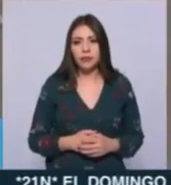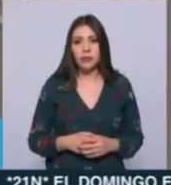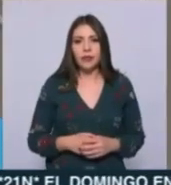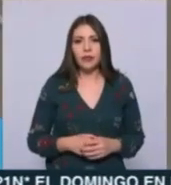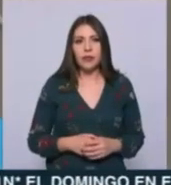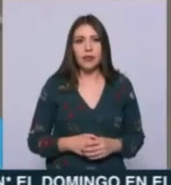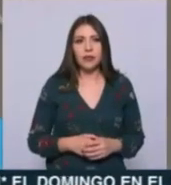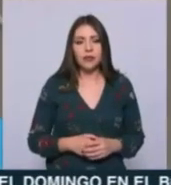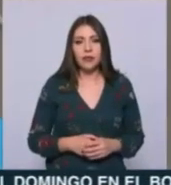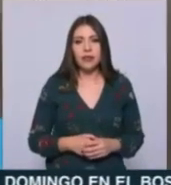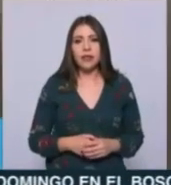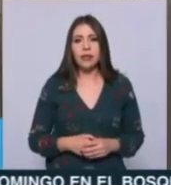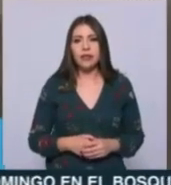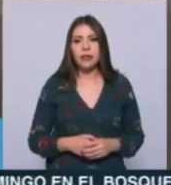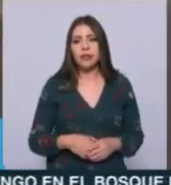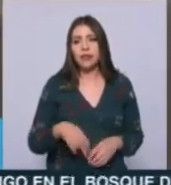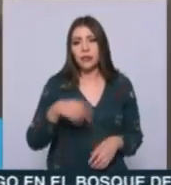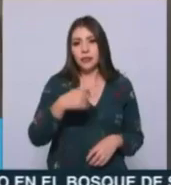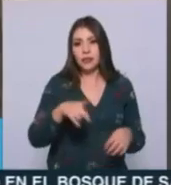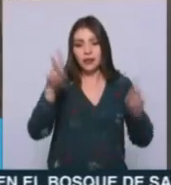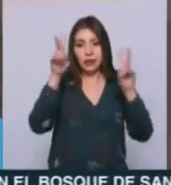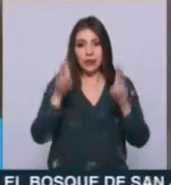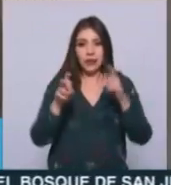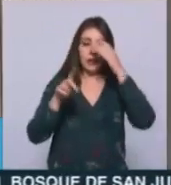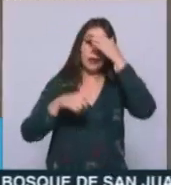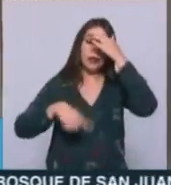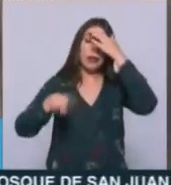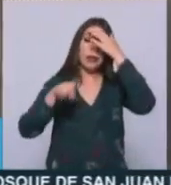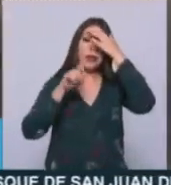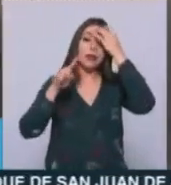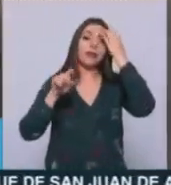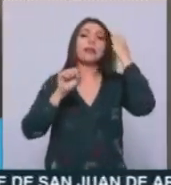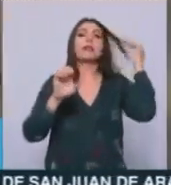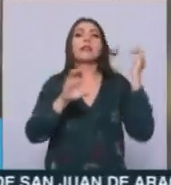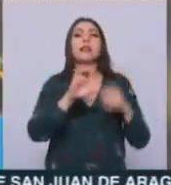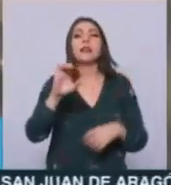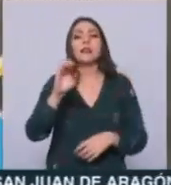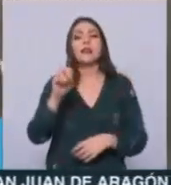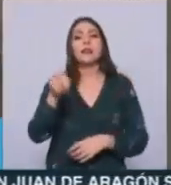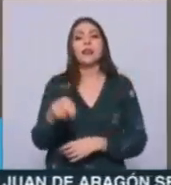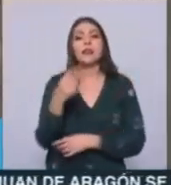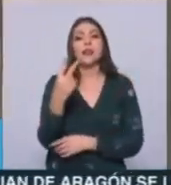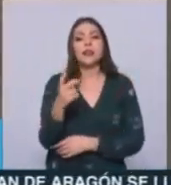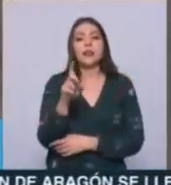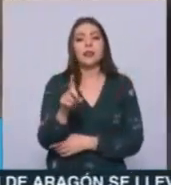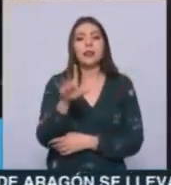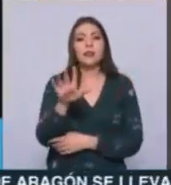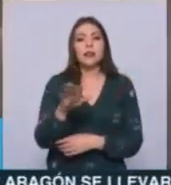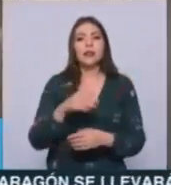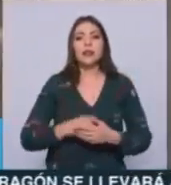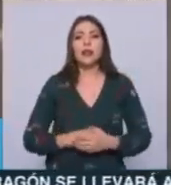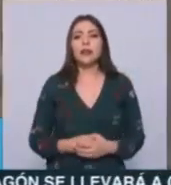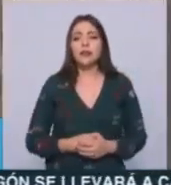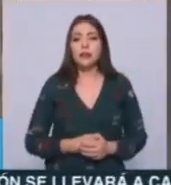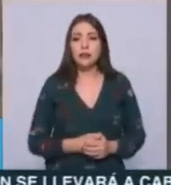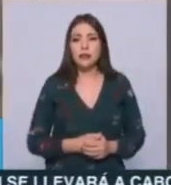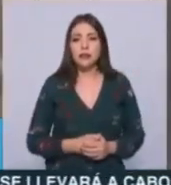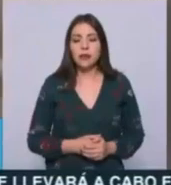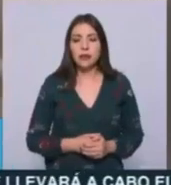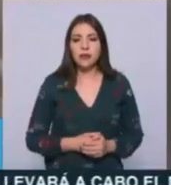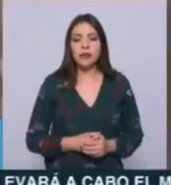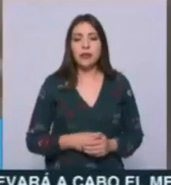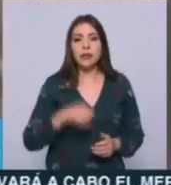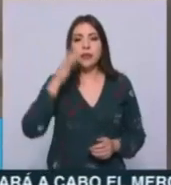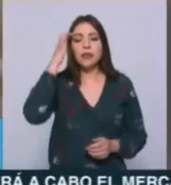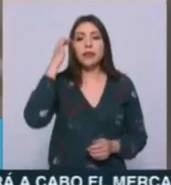antes de que nos vayamos a otro, entonces, la sección 235, ¿te preocupa? ¿Será que México